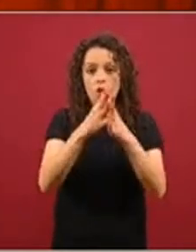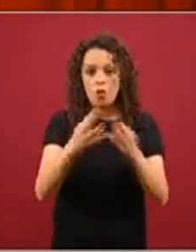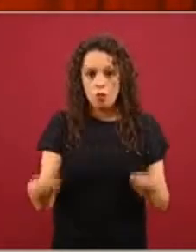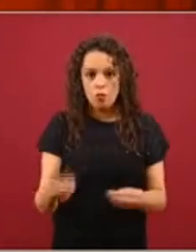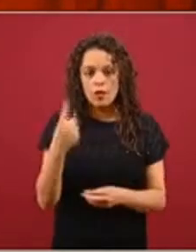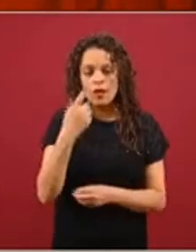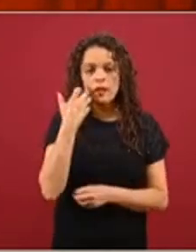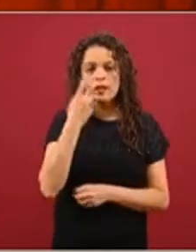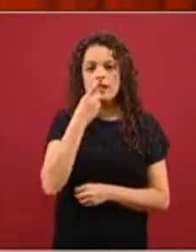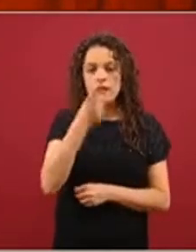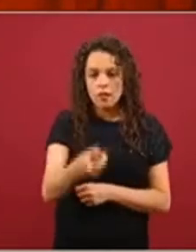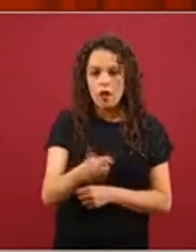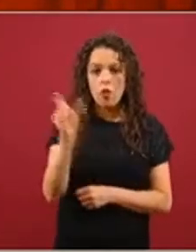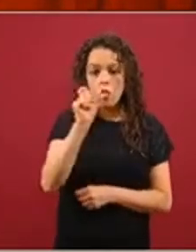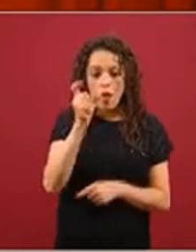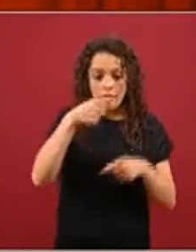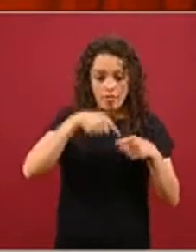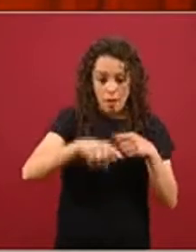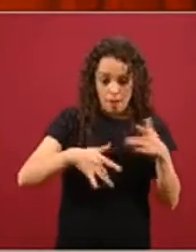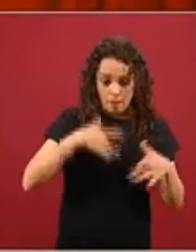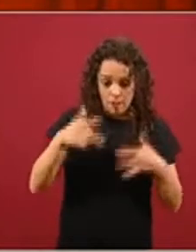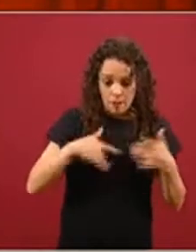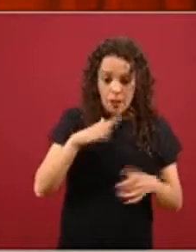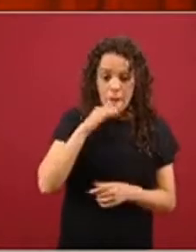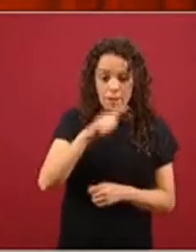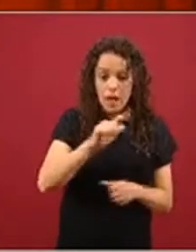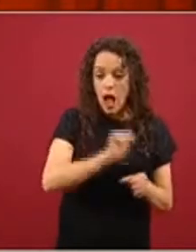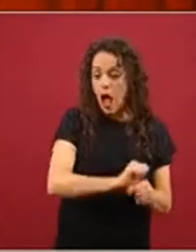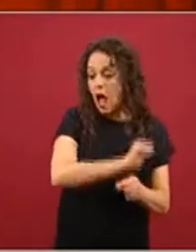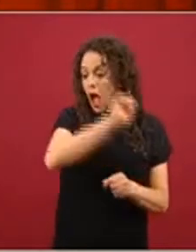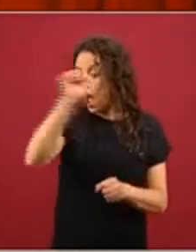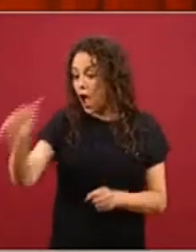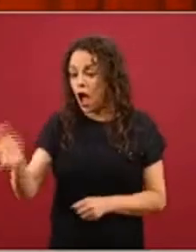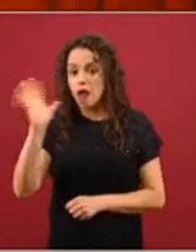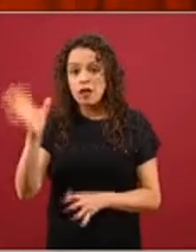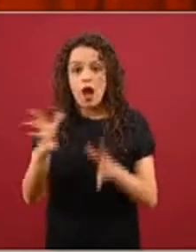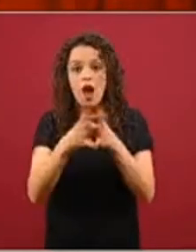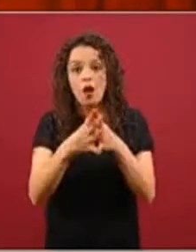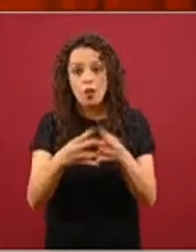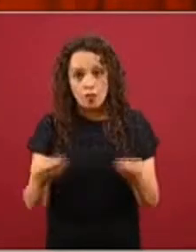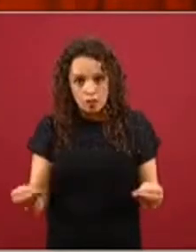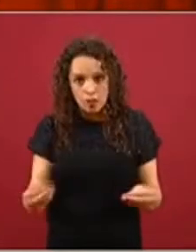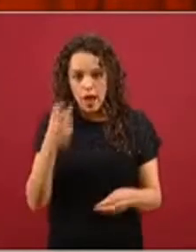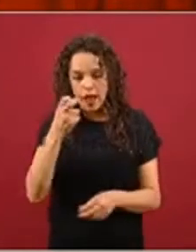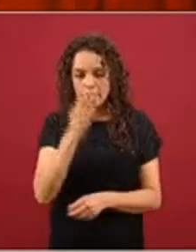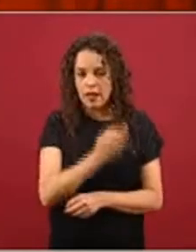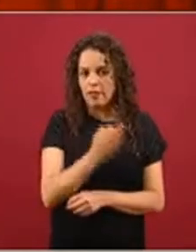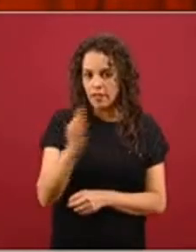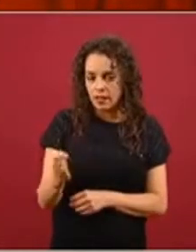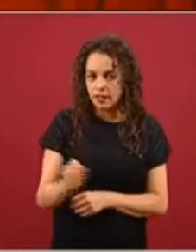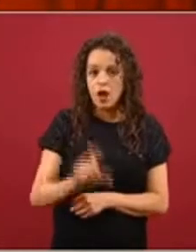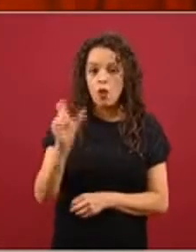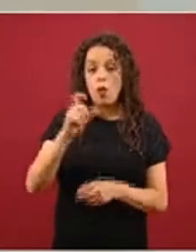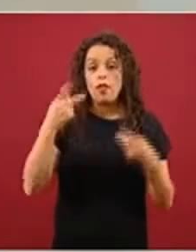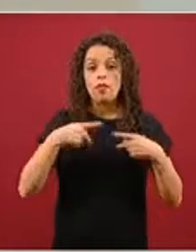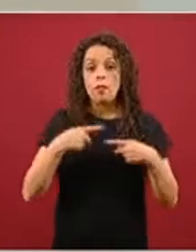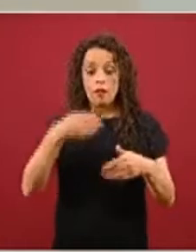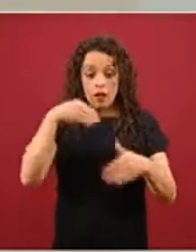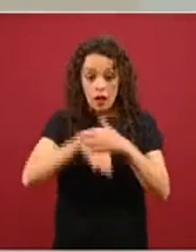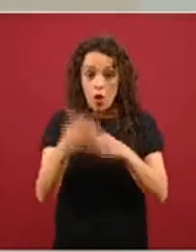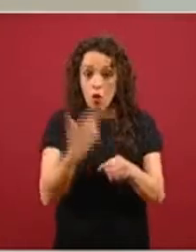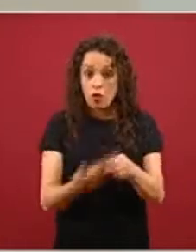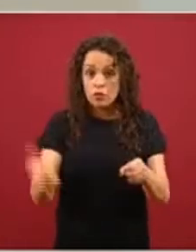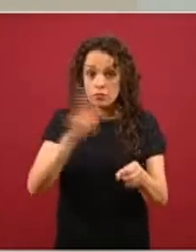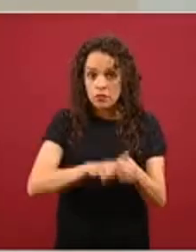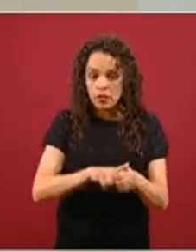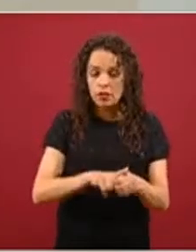enfermedad a partir de la fecha de inicio de los síntomas. Para las personas que están hospitalizadas, estamos considerando tiempos más largos.